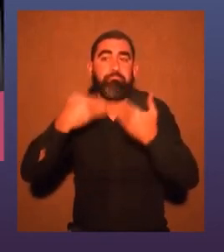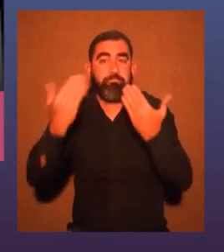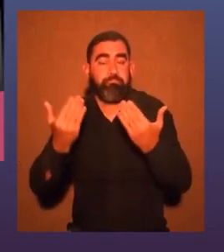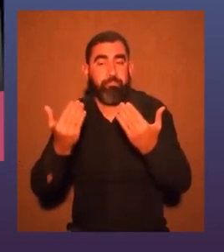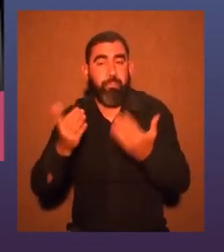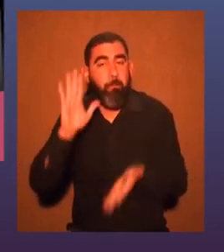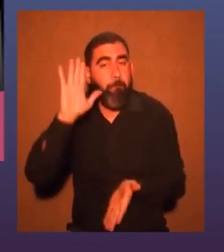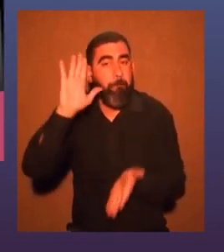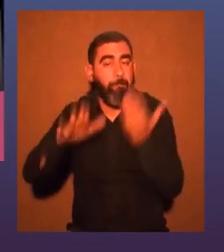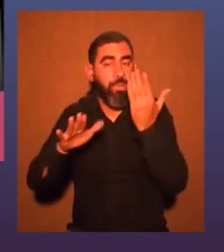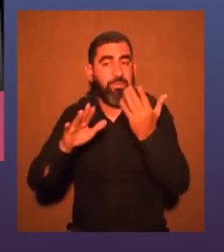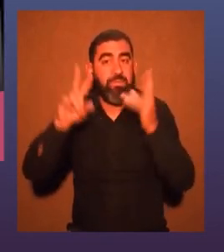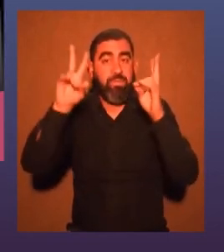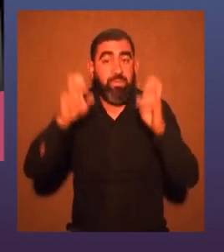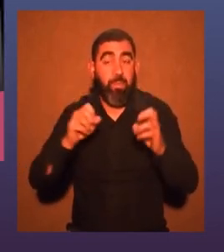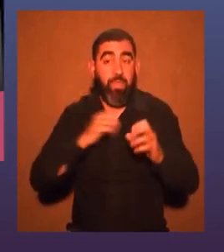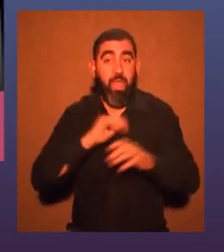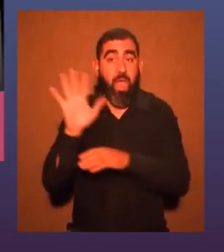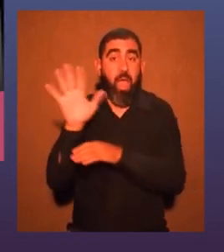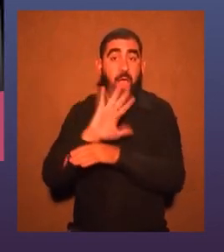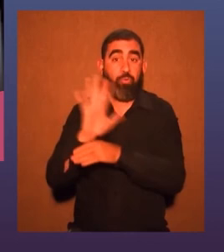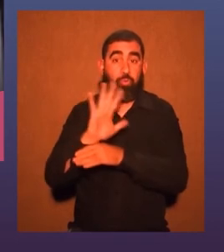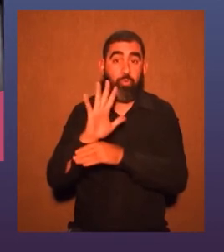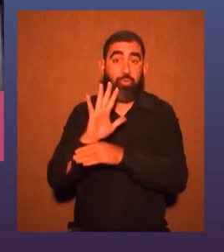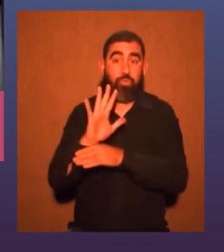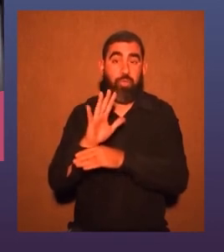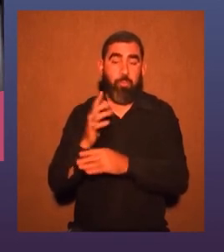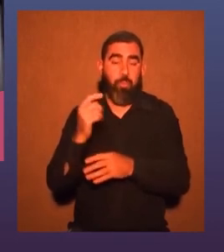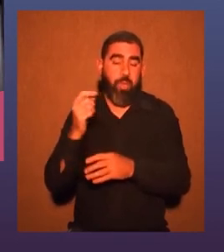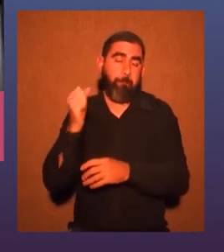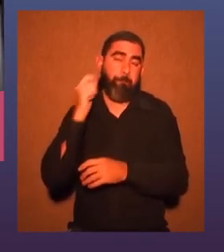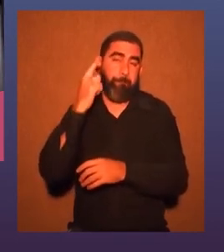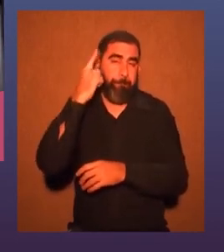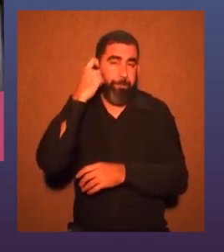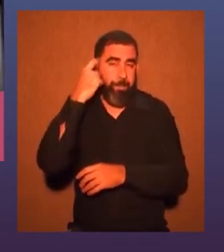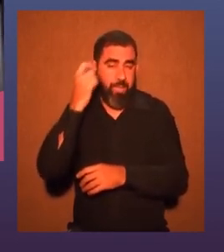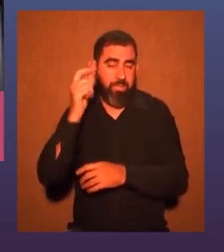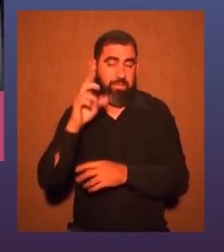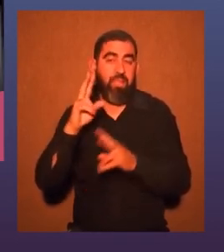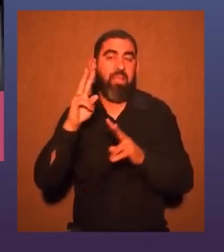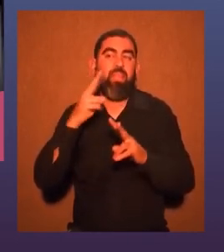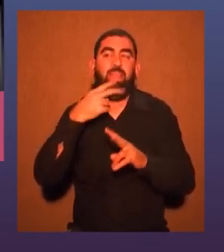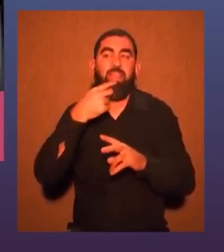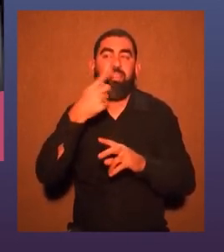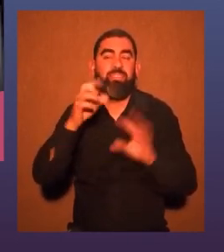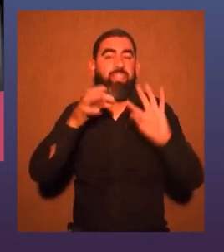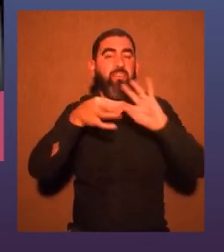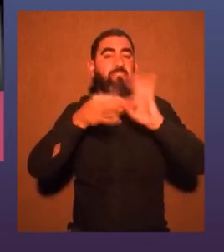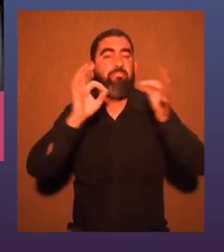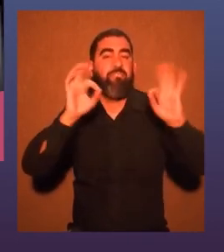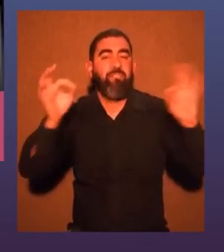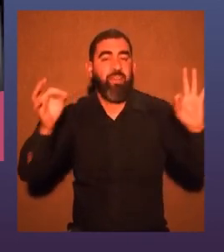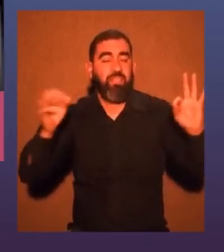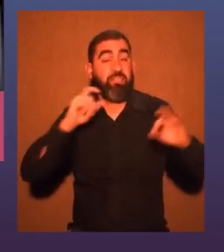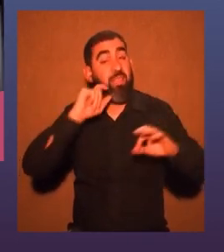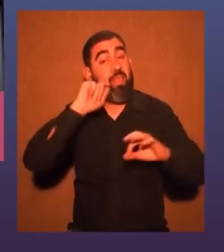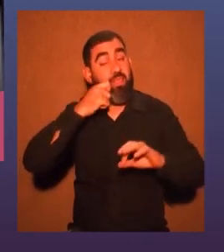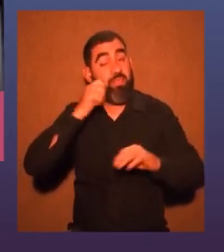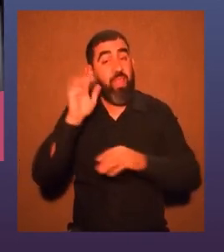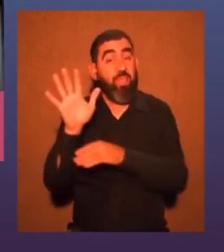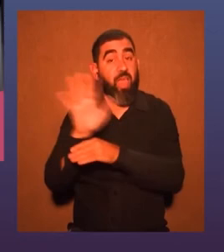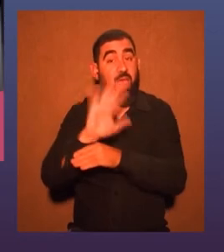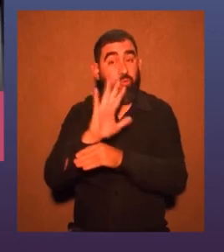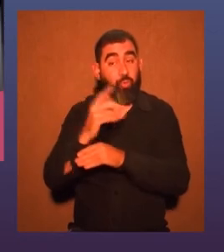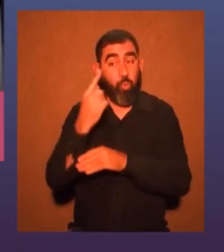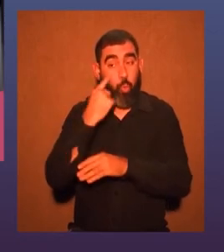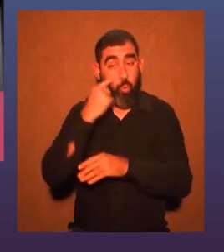todo en el caso de los actores, con actores de más oficio. Hay una frase hermosa de un actor, al